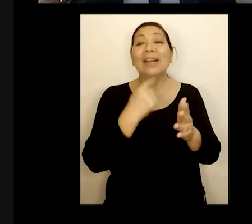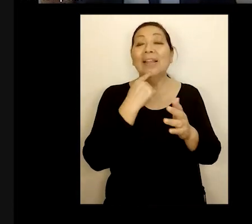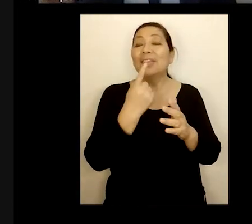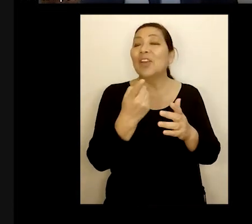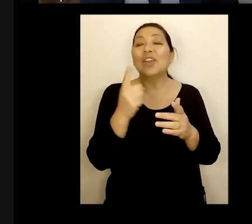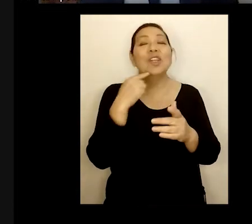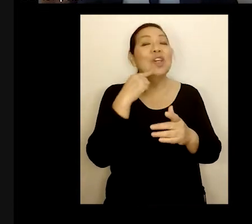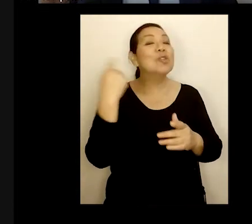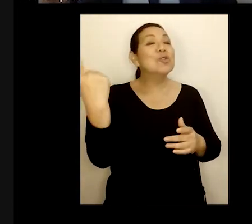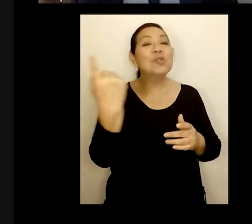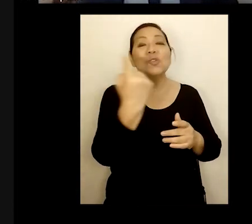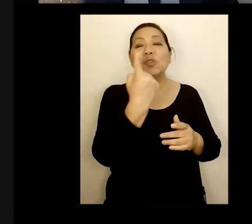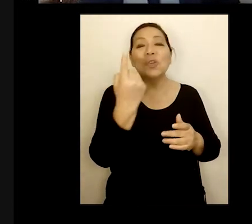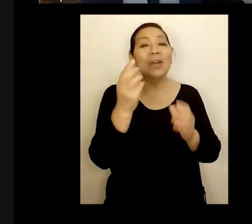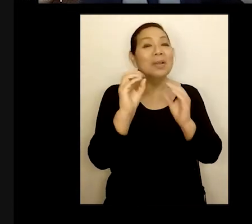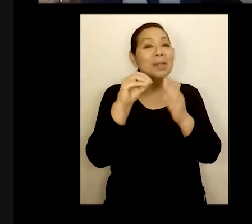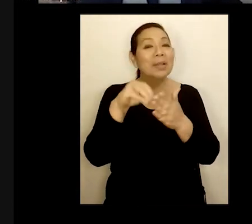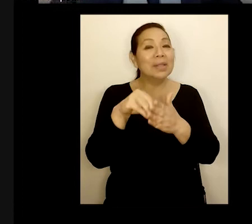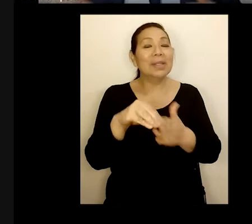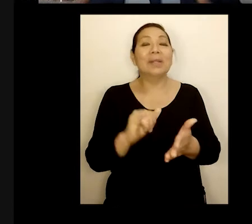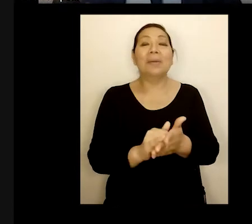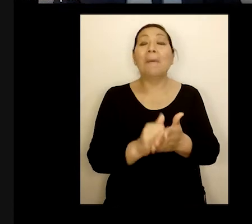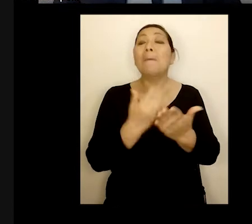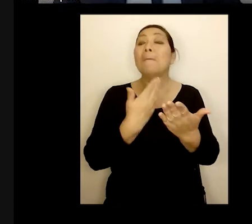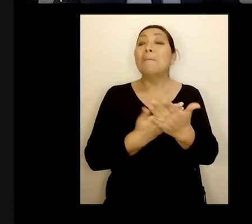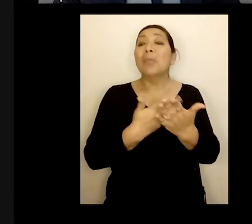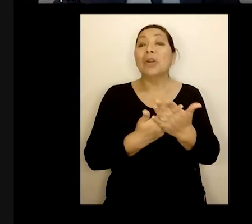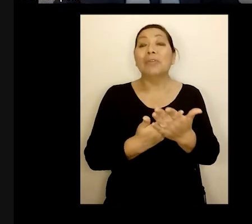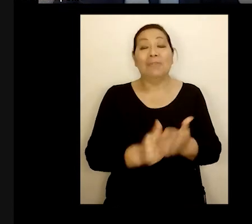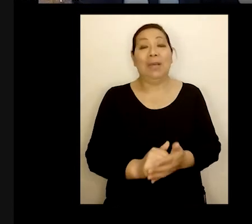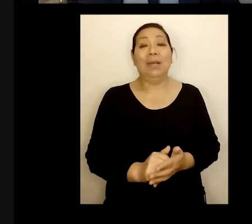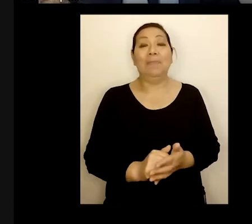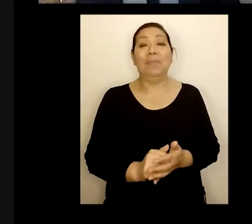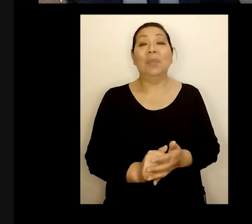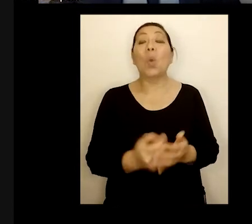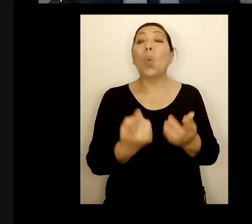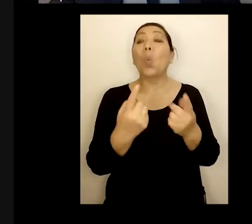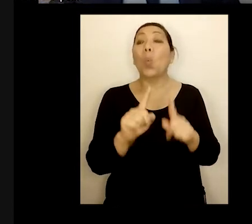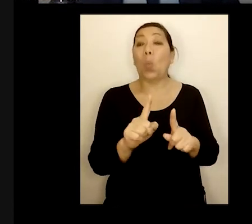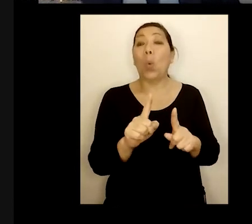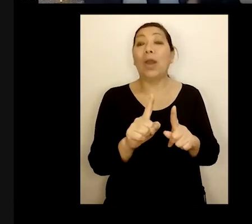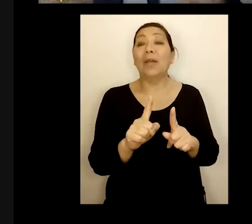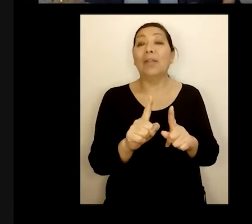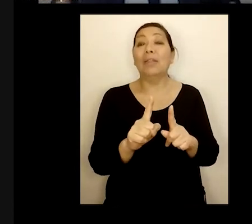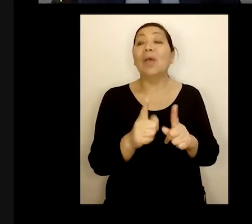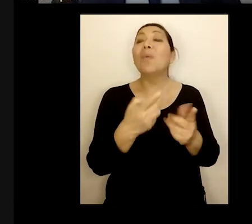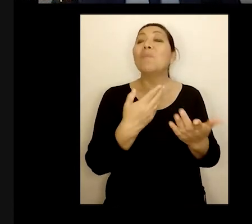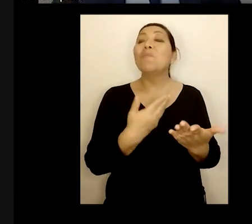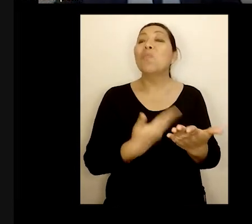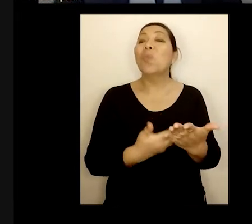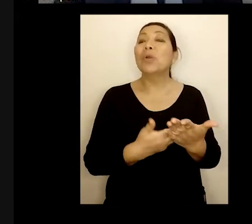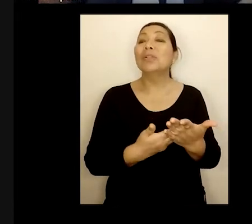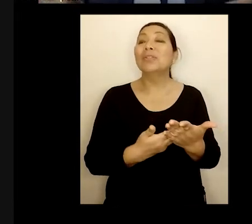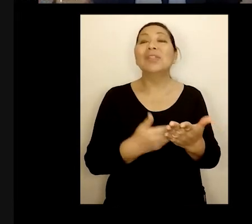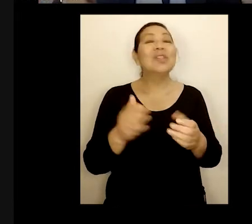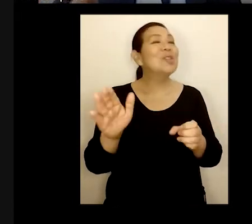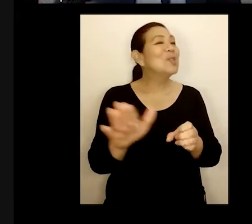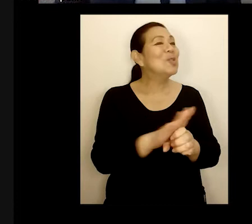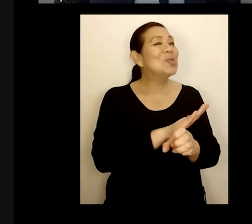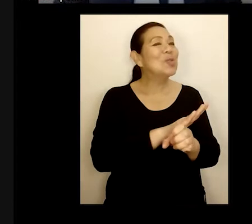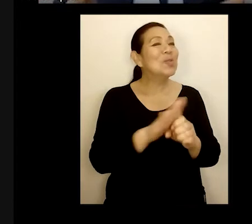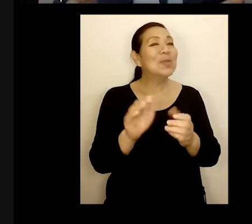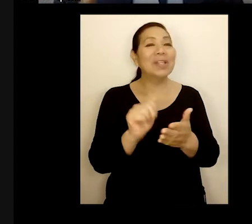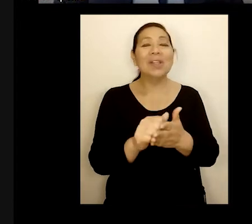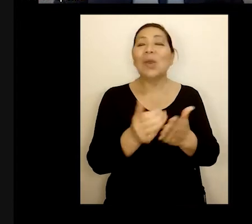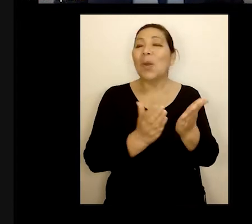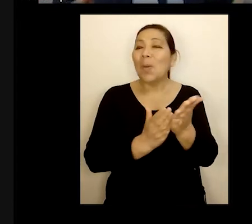que solo procede la incorporación de medios probatorios de oficio cuando se haya constatado la insuficiencia